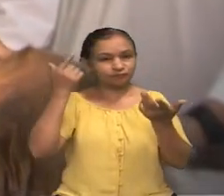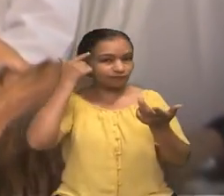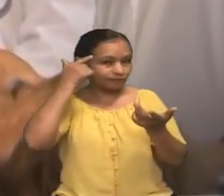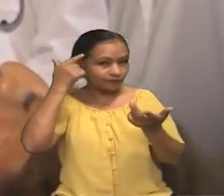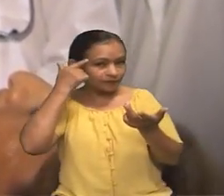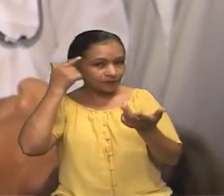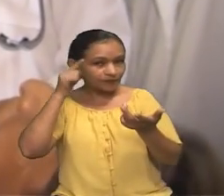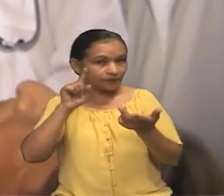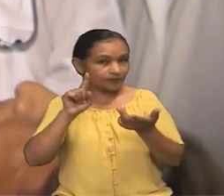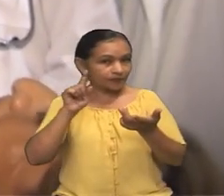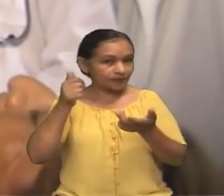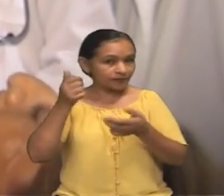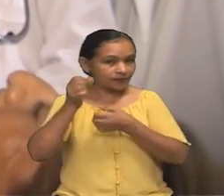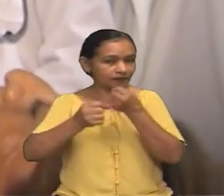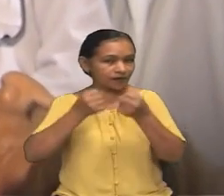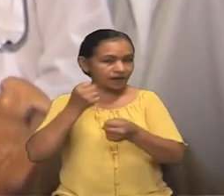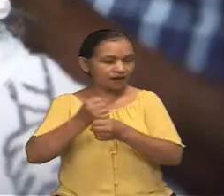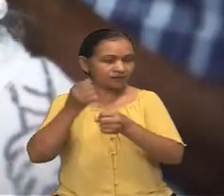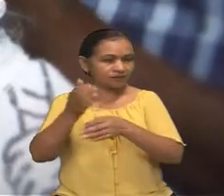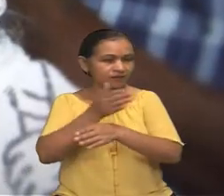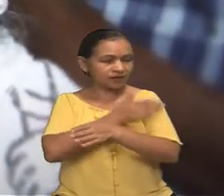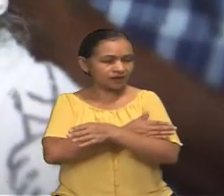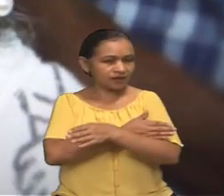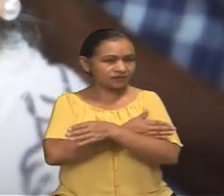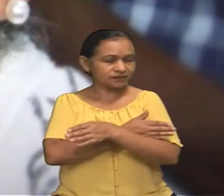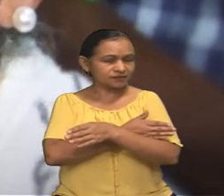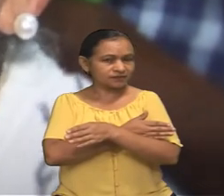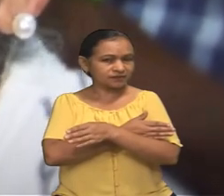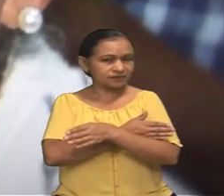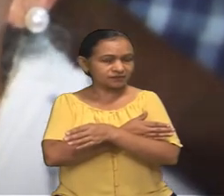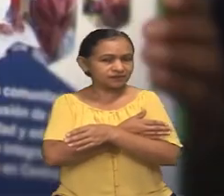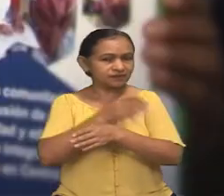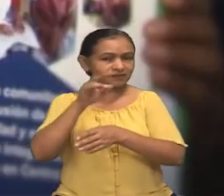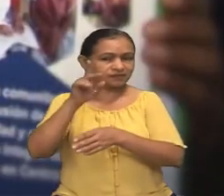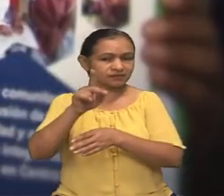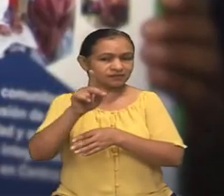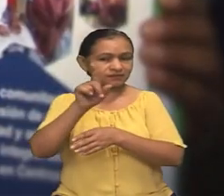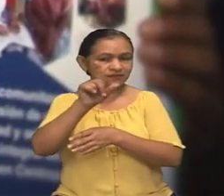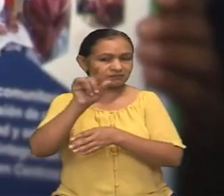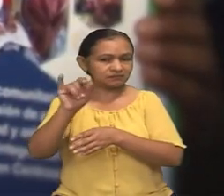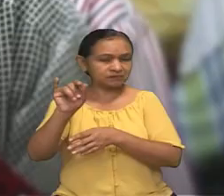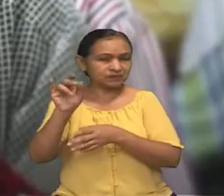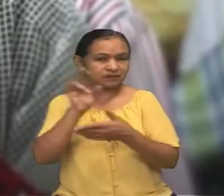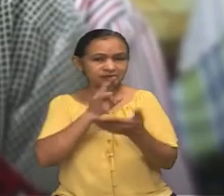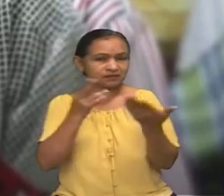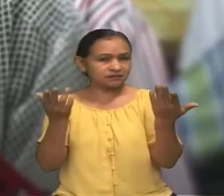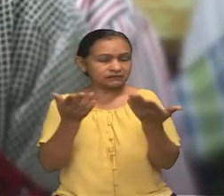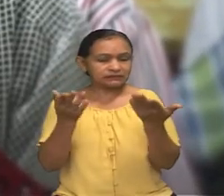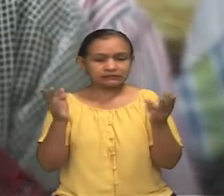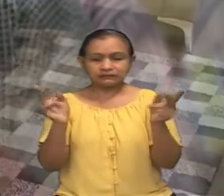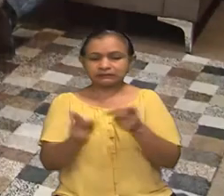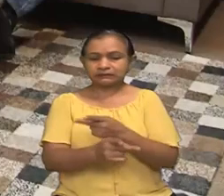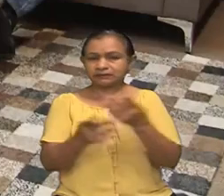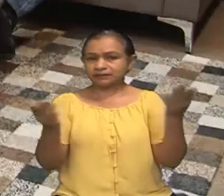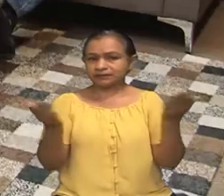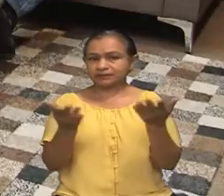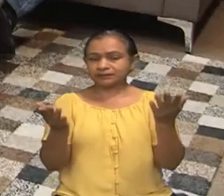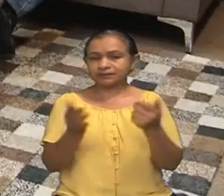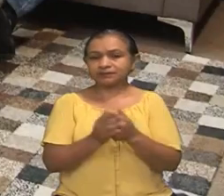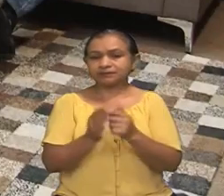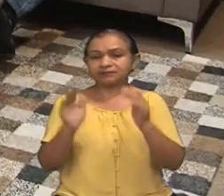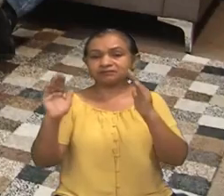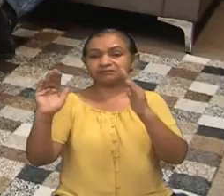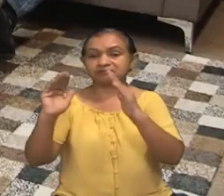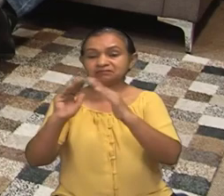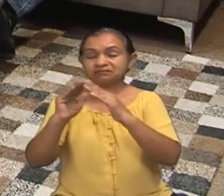durante 16 años de gobiernos neoliberales, que precisamente, podríamos decirlo así, la crueldad, ¿no? Es decir, los asilos de ancianos